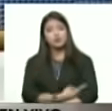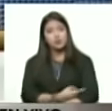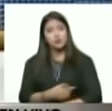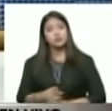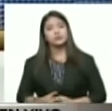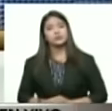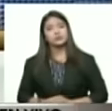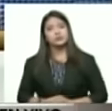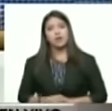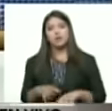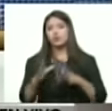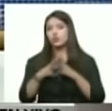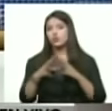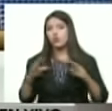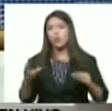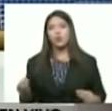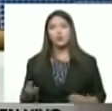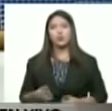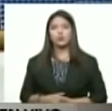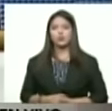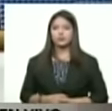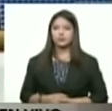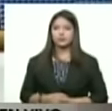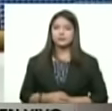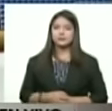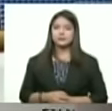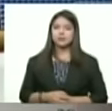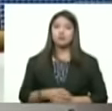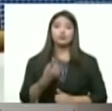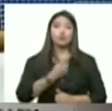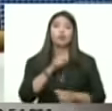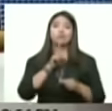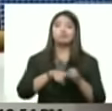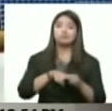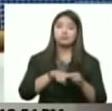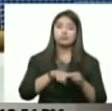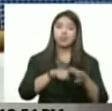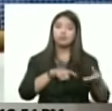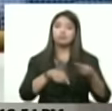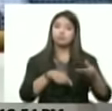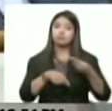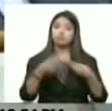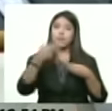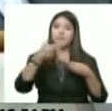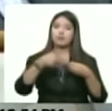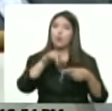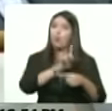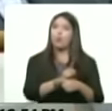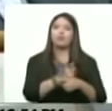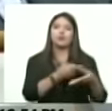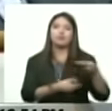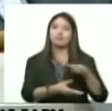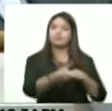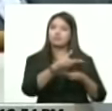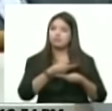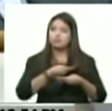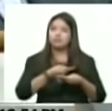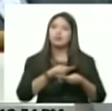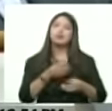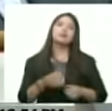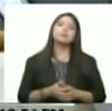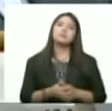toda la tendencia de depender de una sola fuente de ingresos